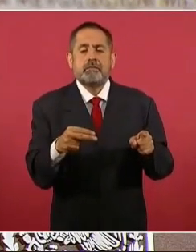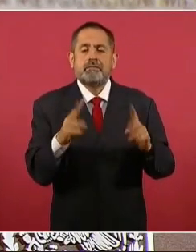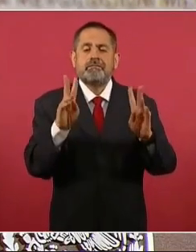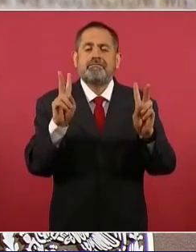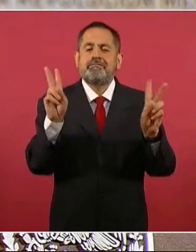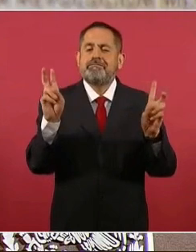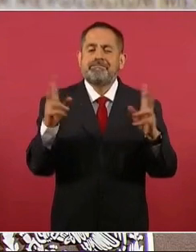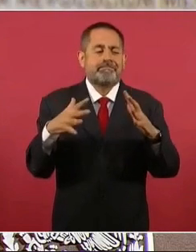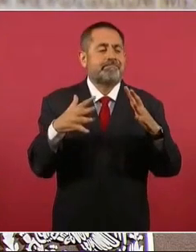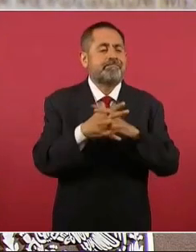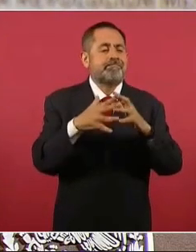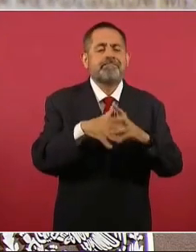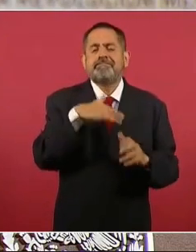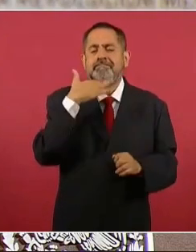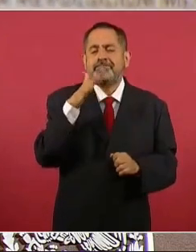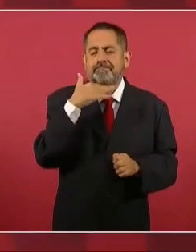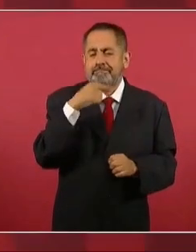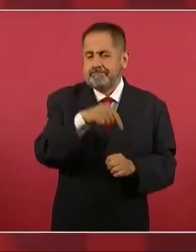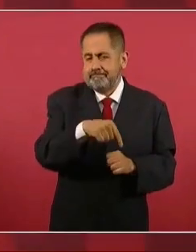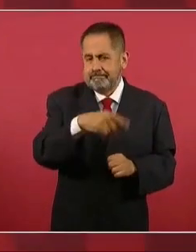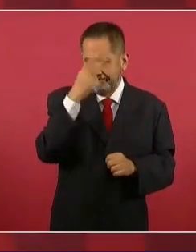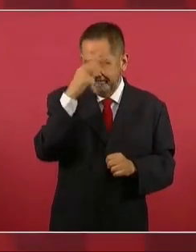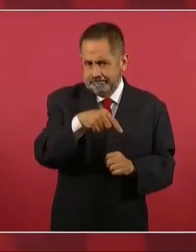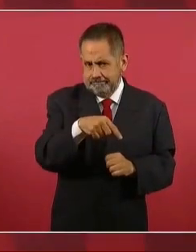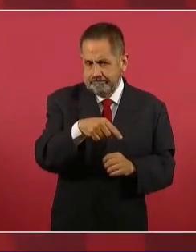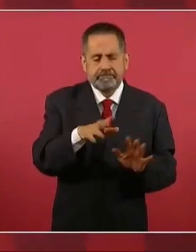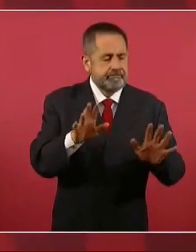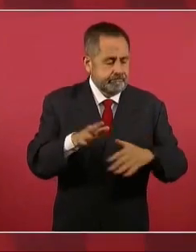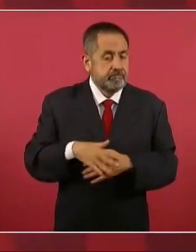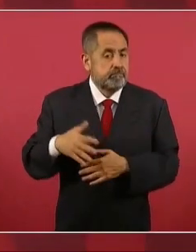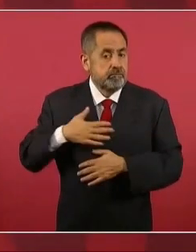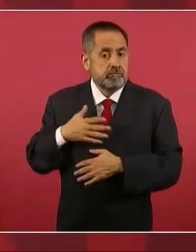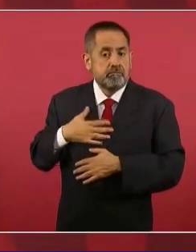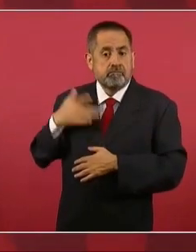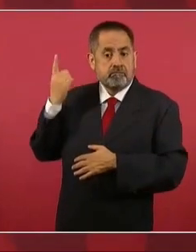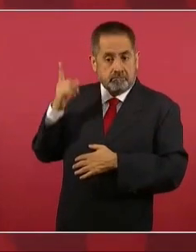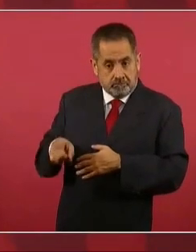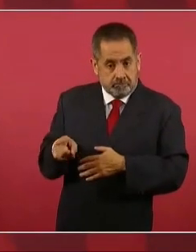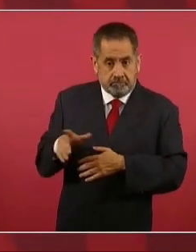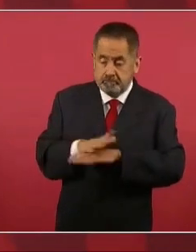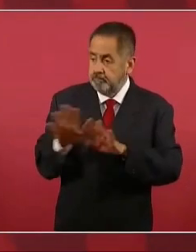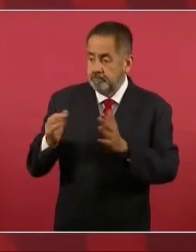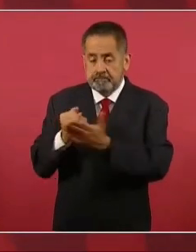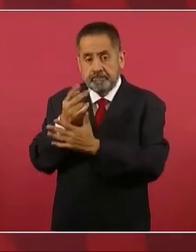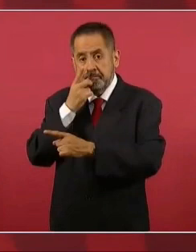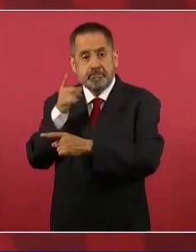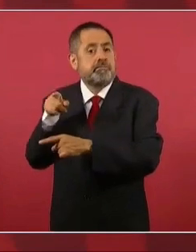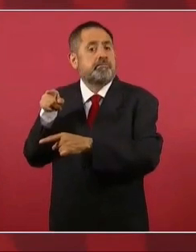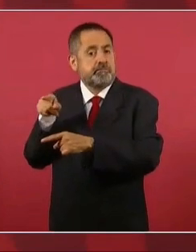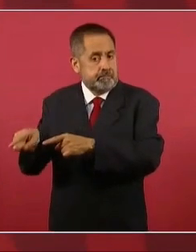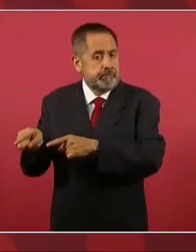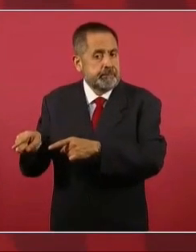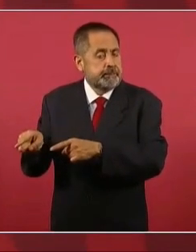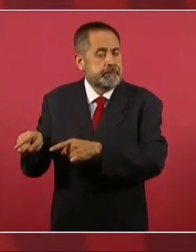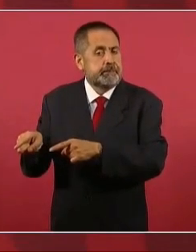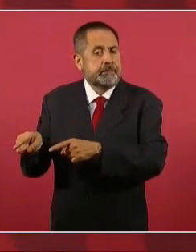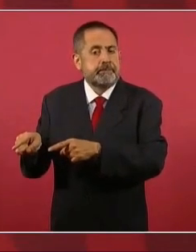Guerra Sucia, y hay instrucciones para que se